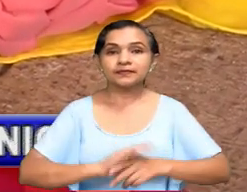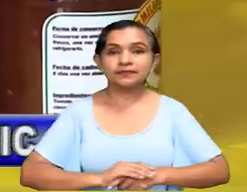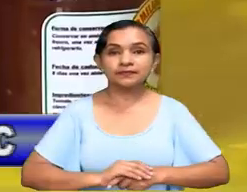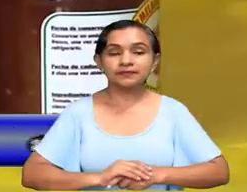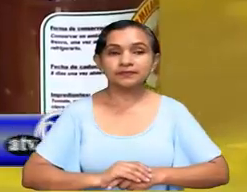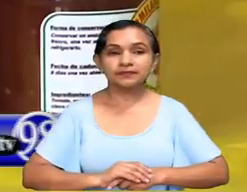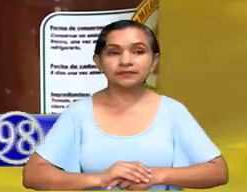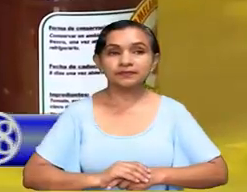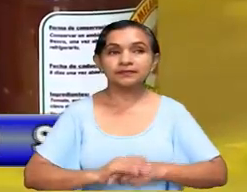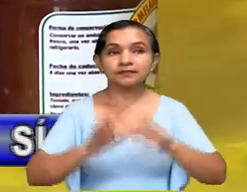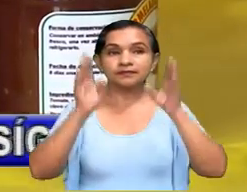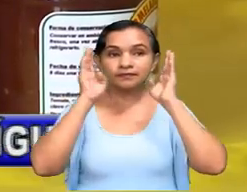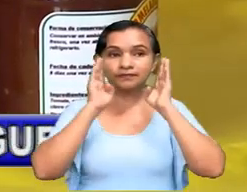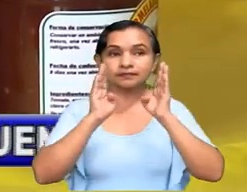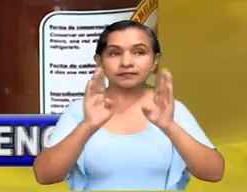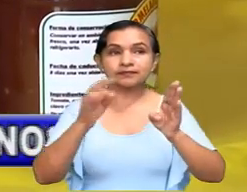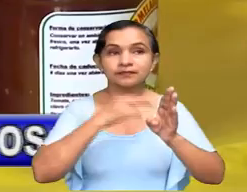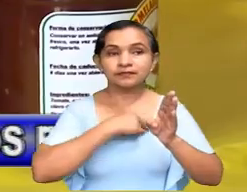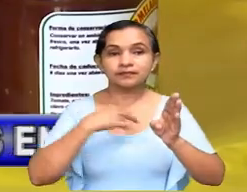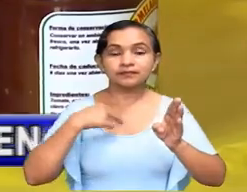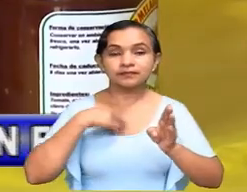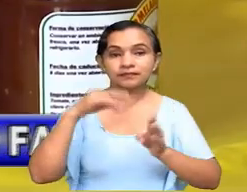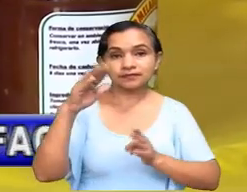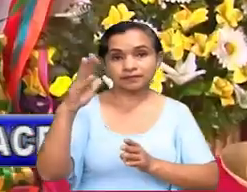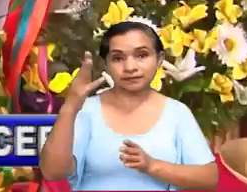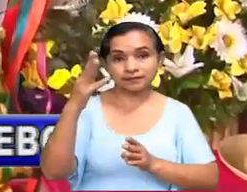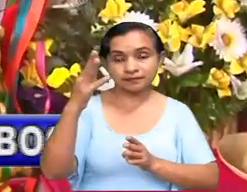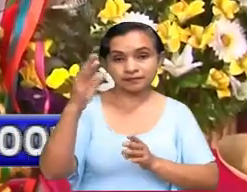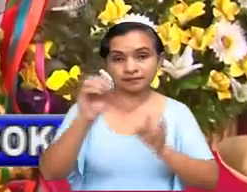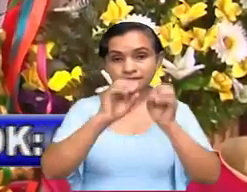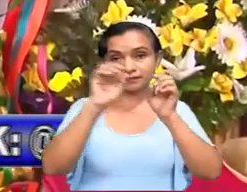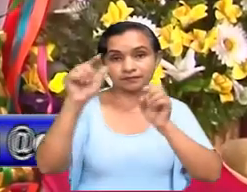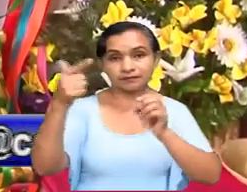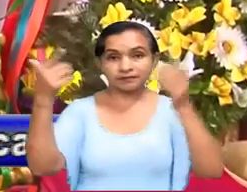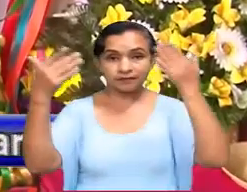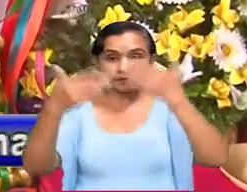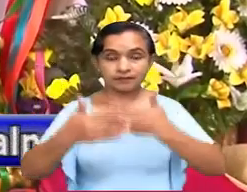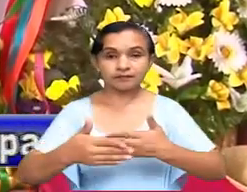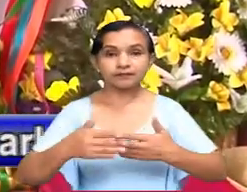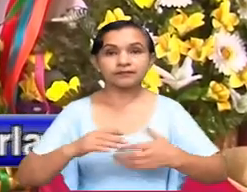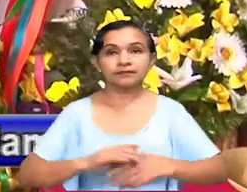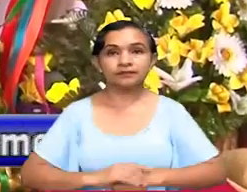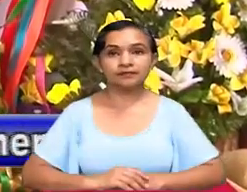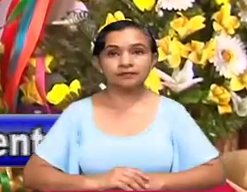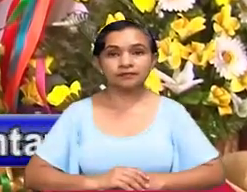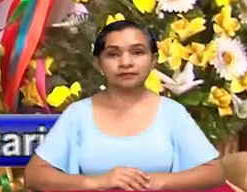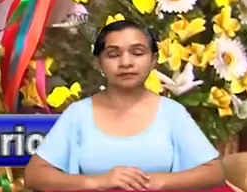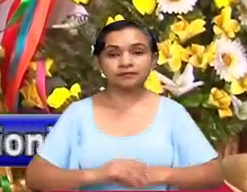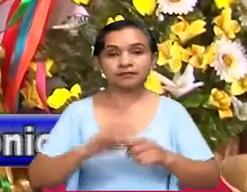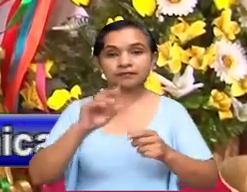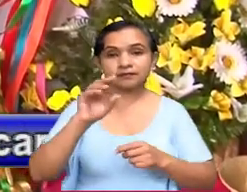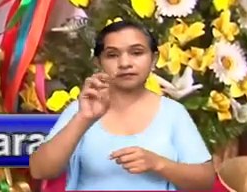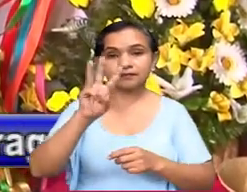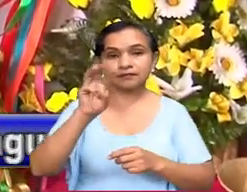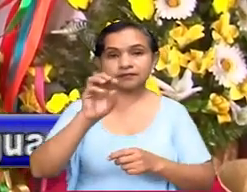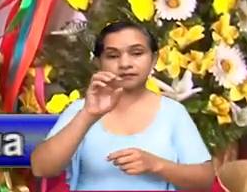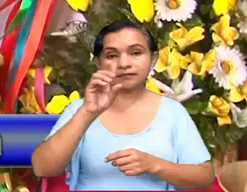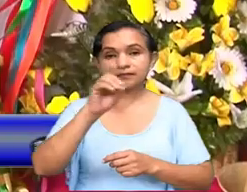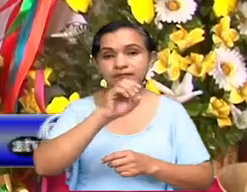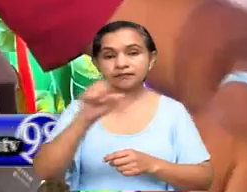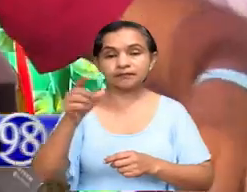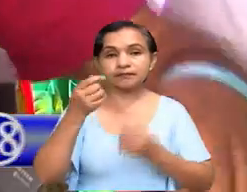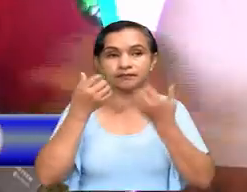El horario de atención será desde las 9 de la mañana a las 7 de la noche. Con cámara de Wendell Noguera para el